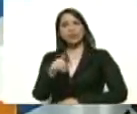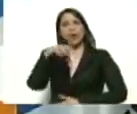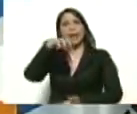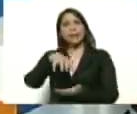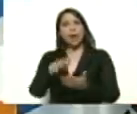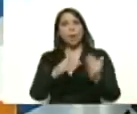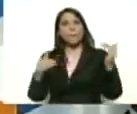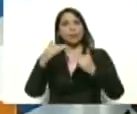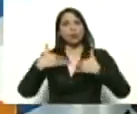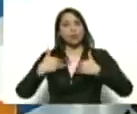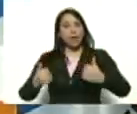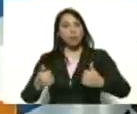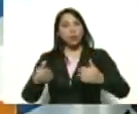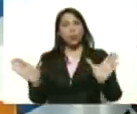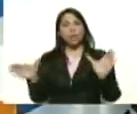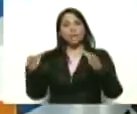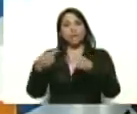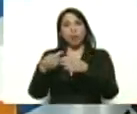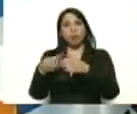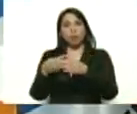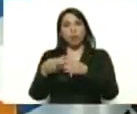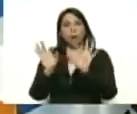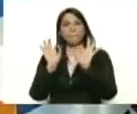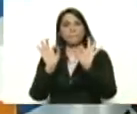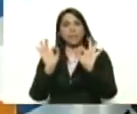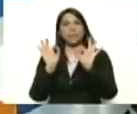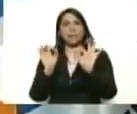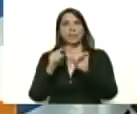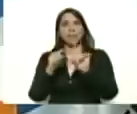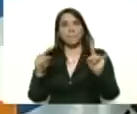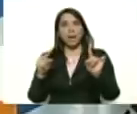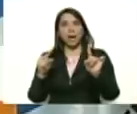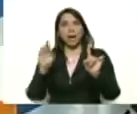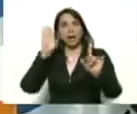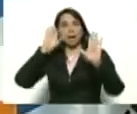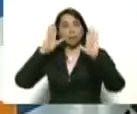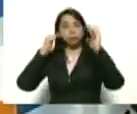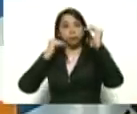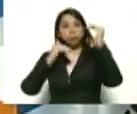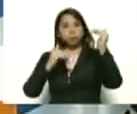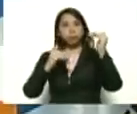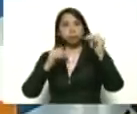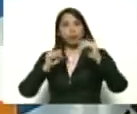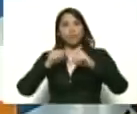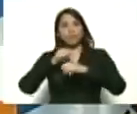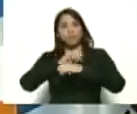de Salud que se conformó muy especialmente para tratar esta pandemia.